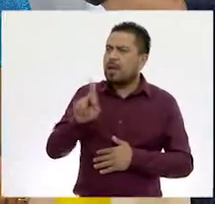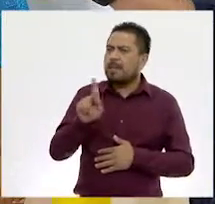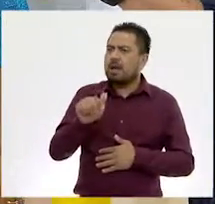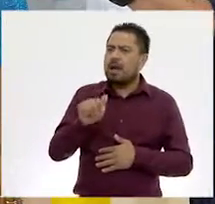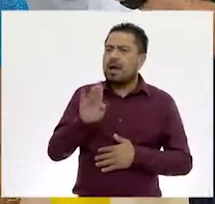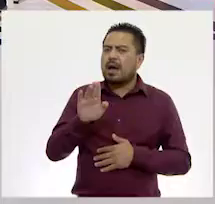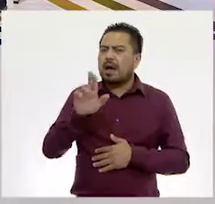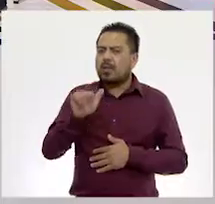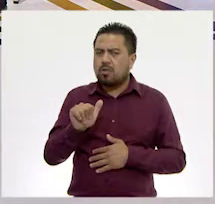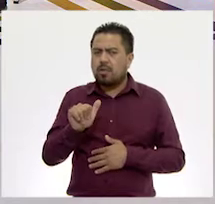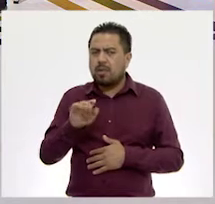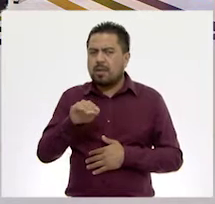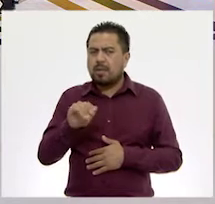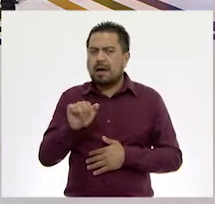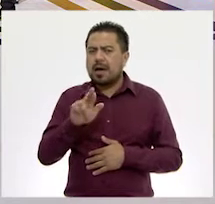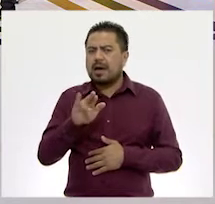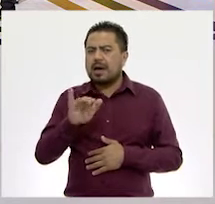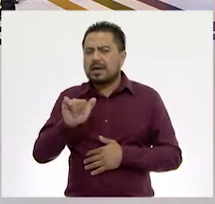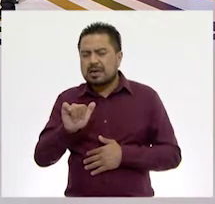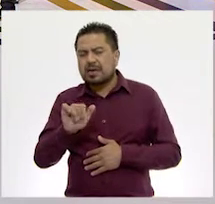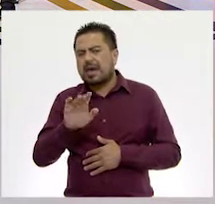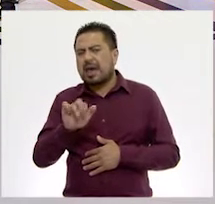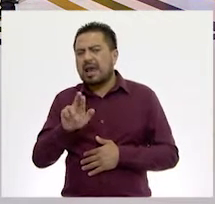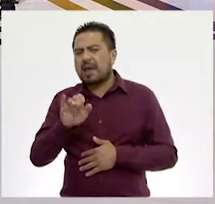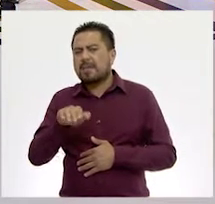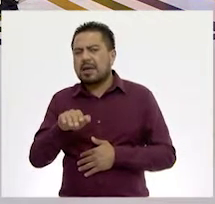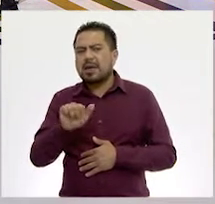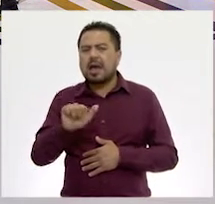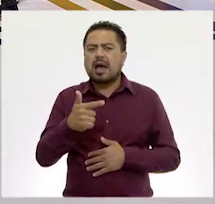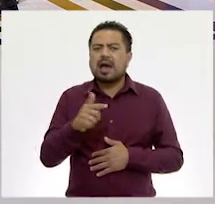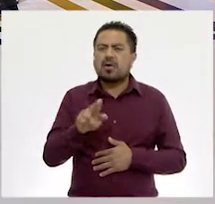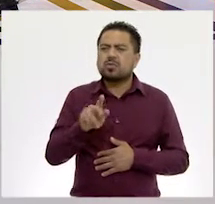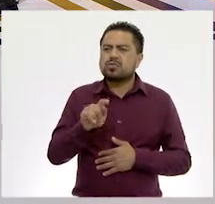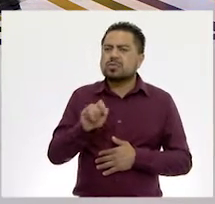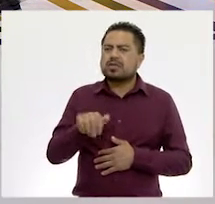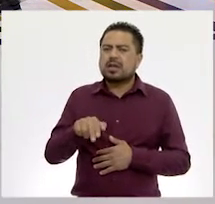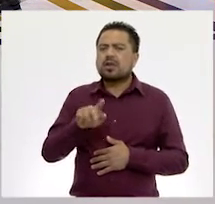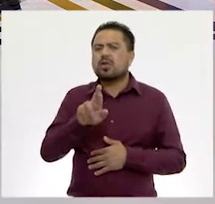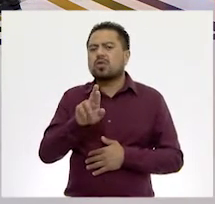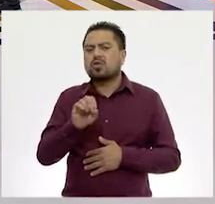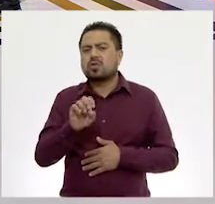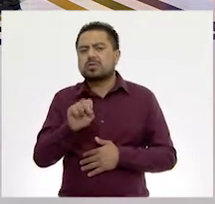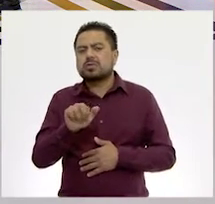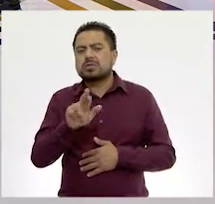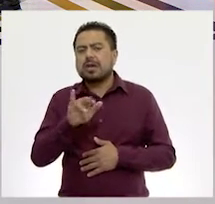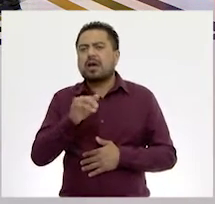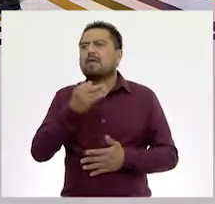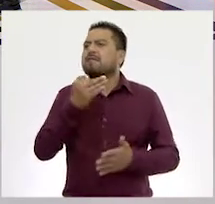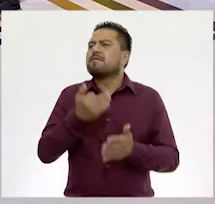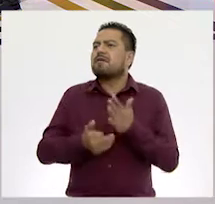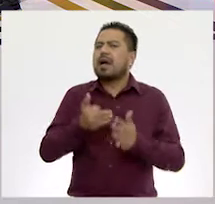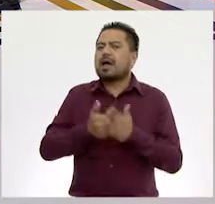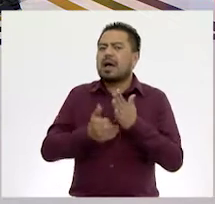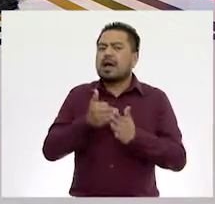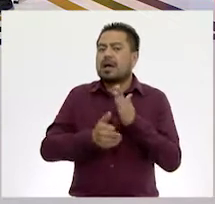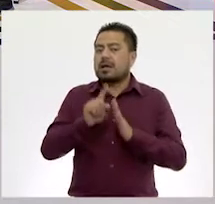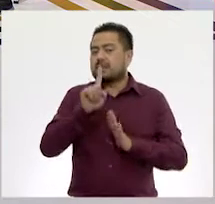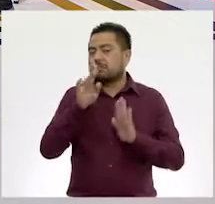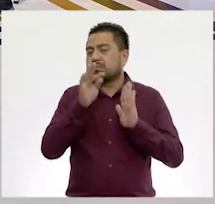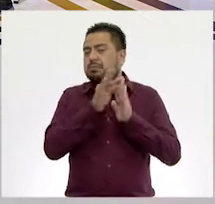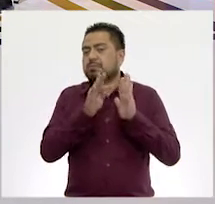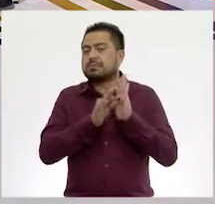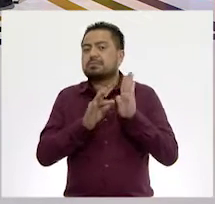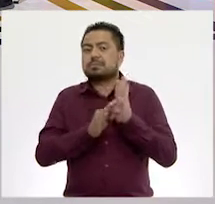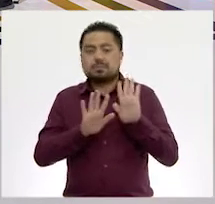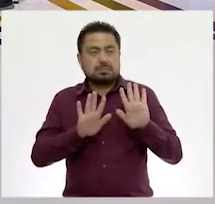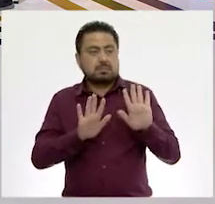Mari Carmen, Agustín, y Rosario nos dicen, falta nada más un par de puntos.